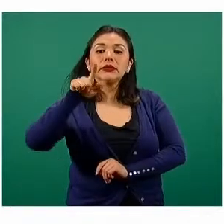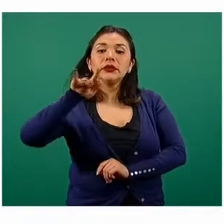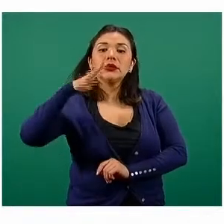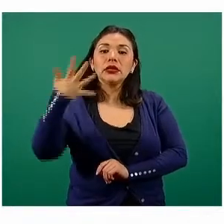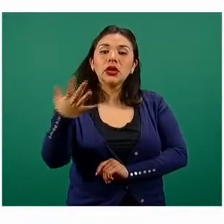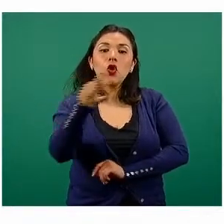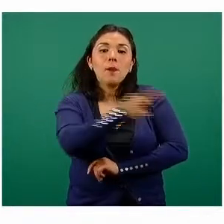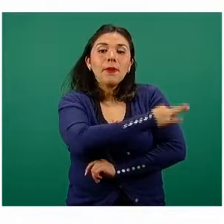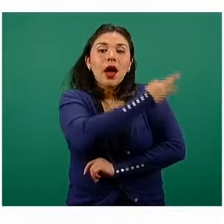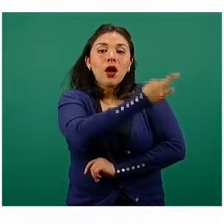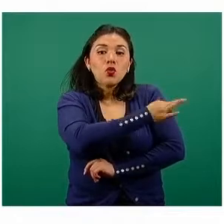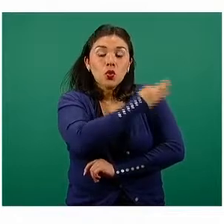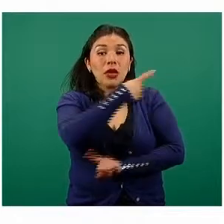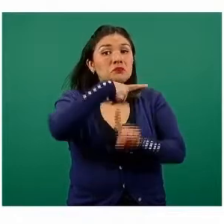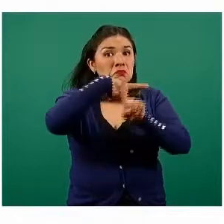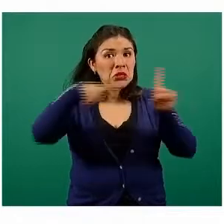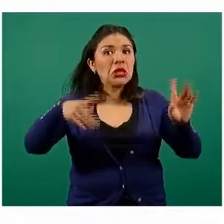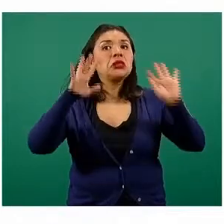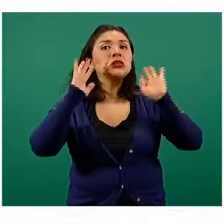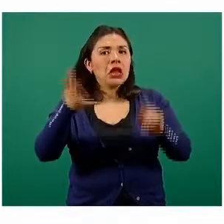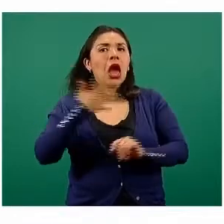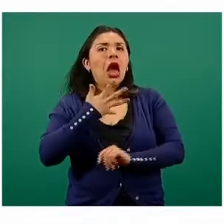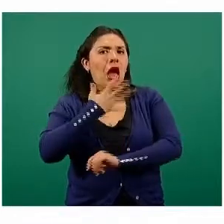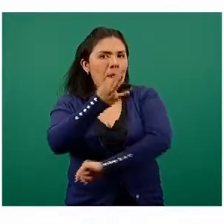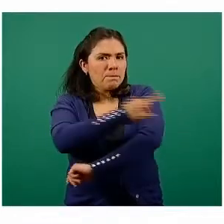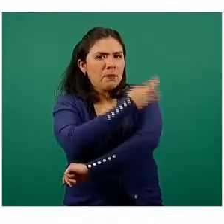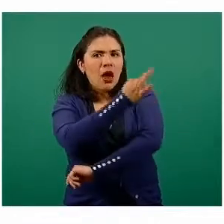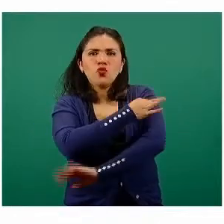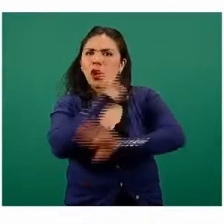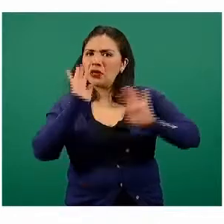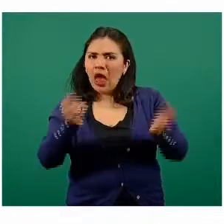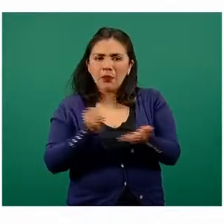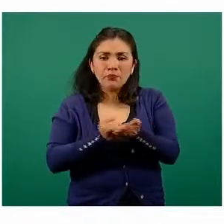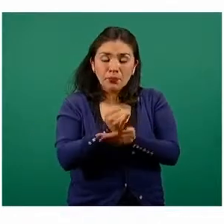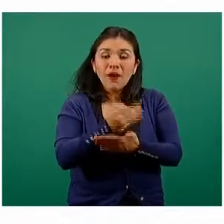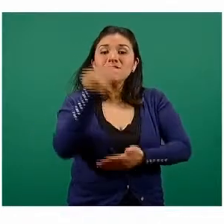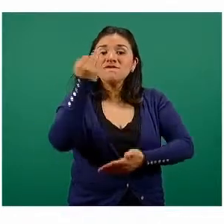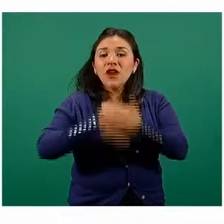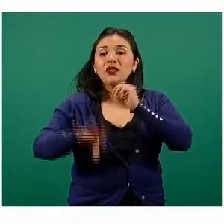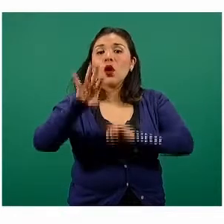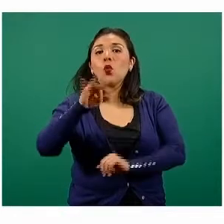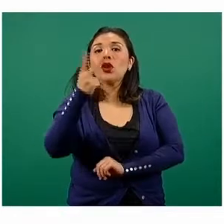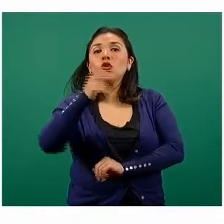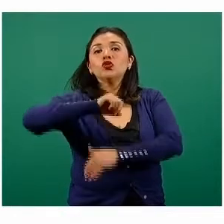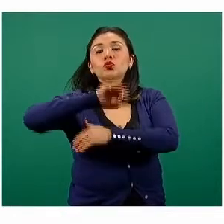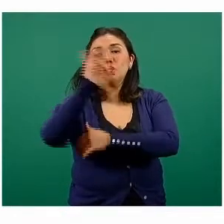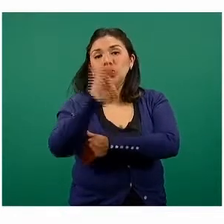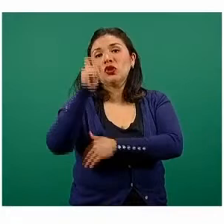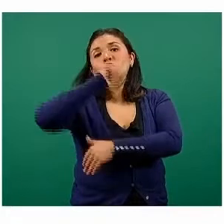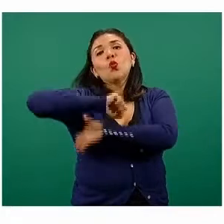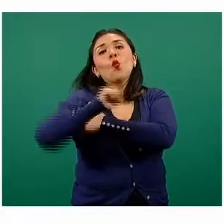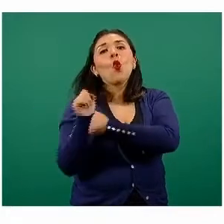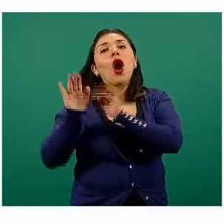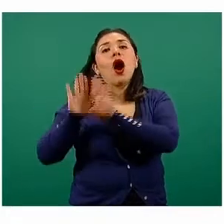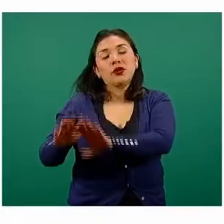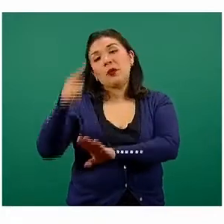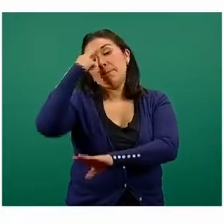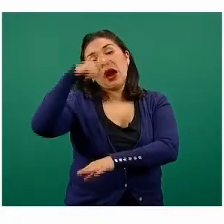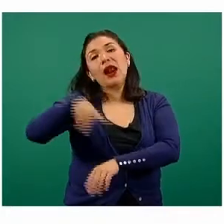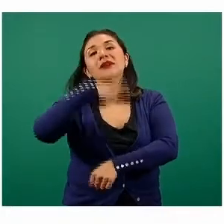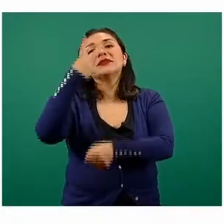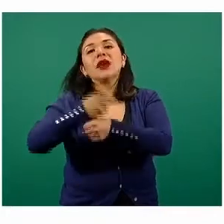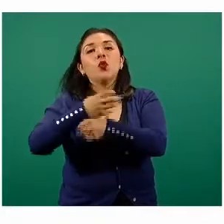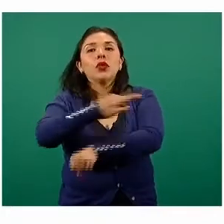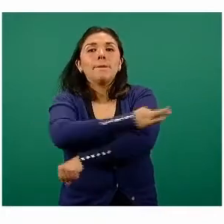219,375 dosis. La mitad de ellas ya se utilizó, 42% está en reserva para ser utilizada en las